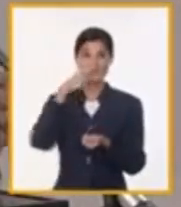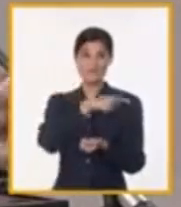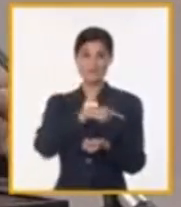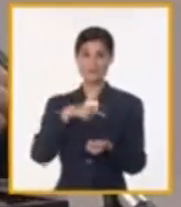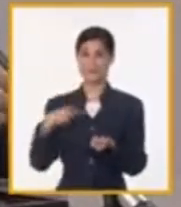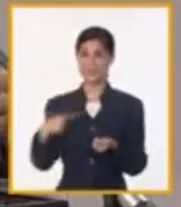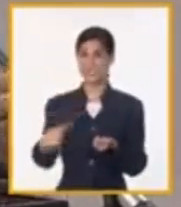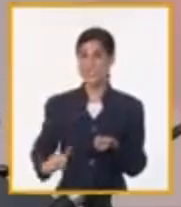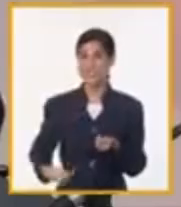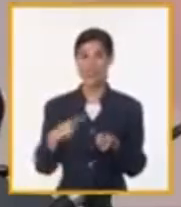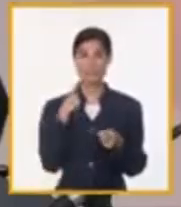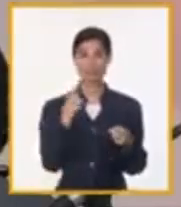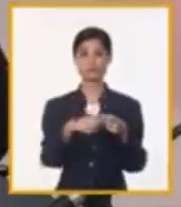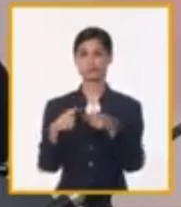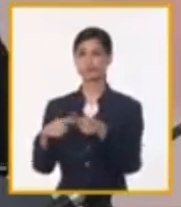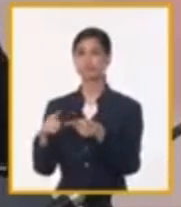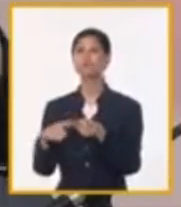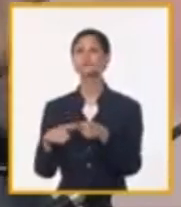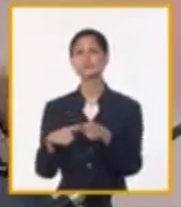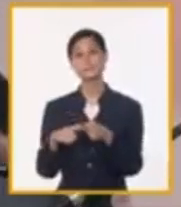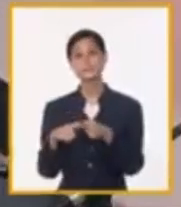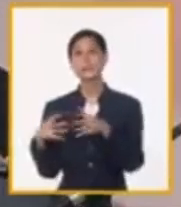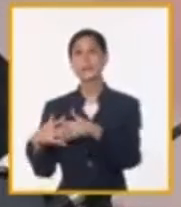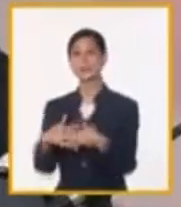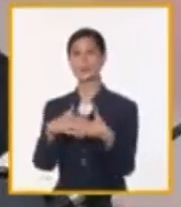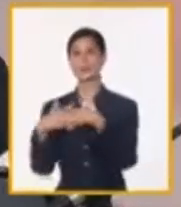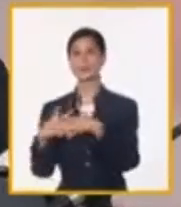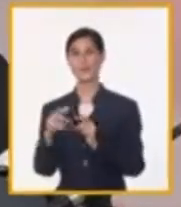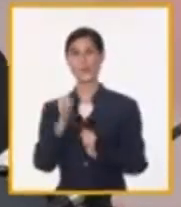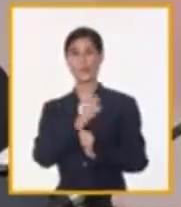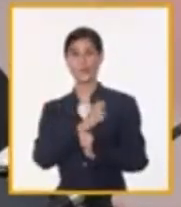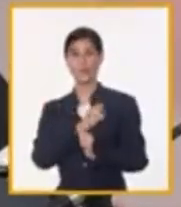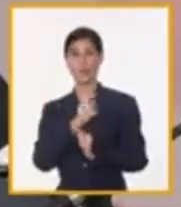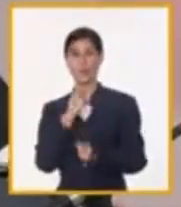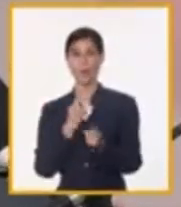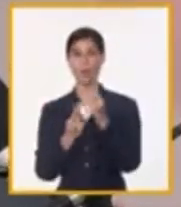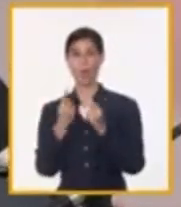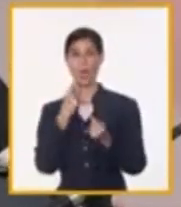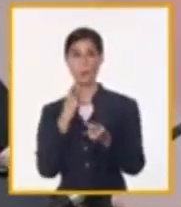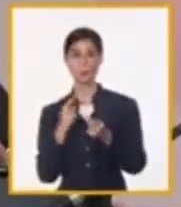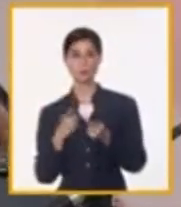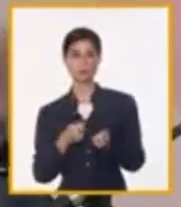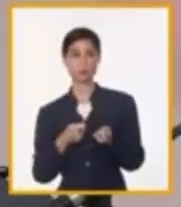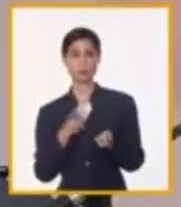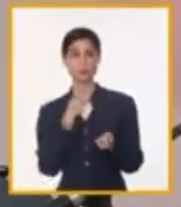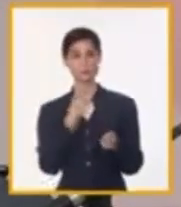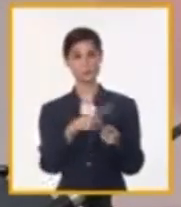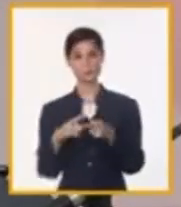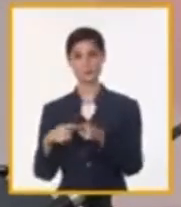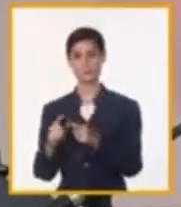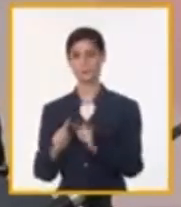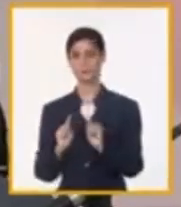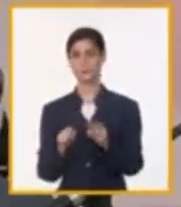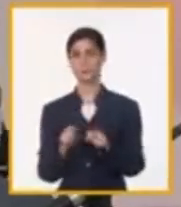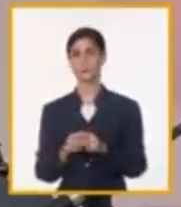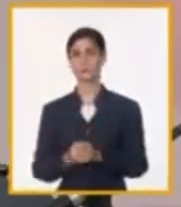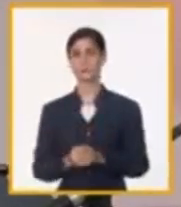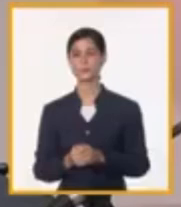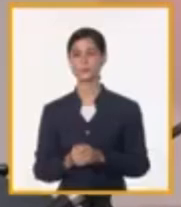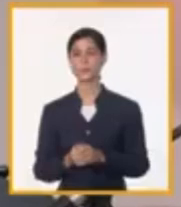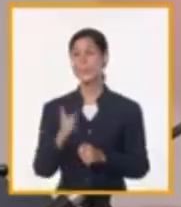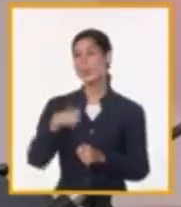base militar no en geopolítica los cálculos Son son grandes eh Pero esto que está pasando entre